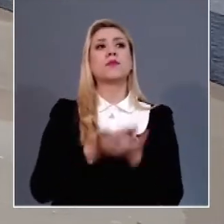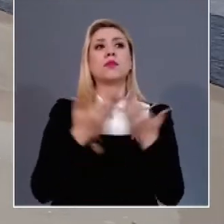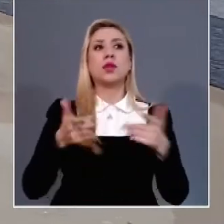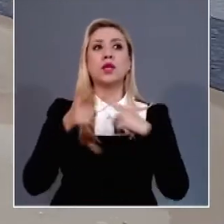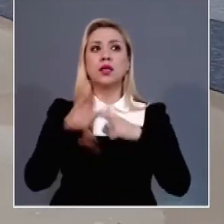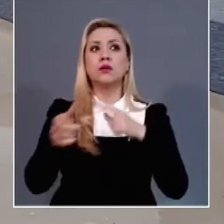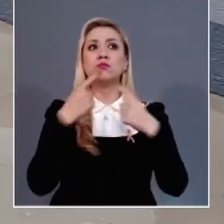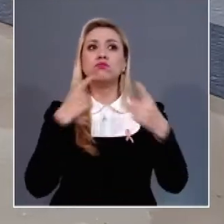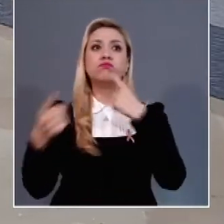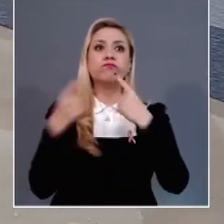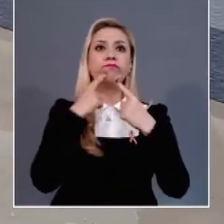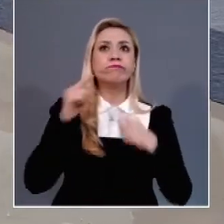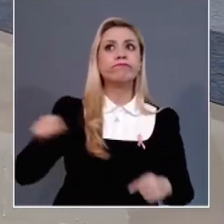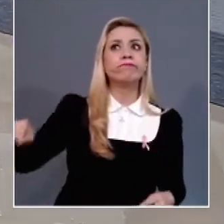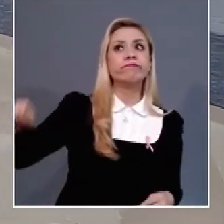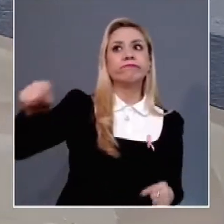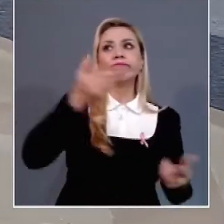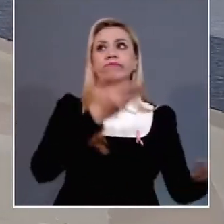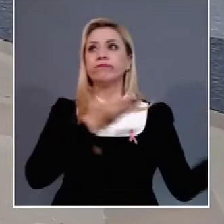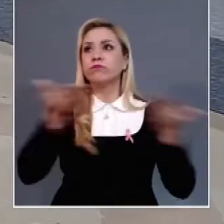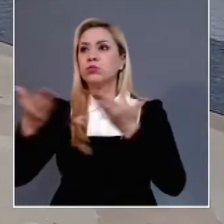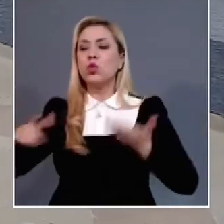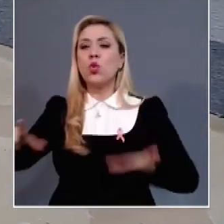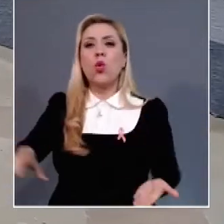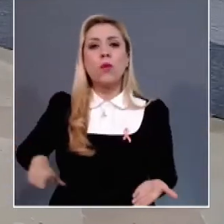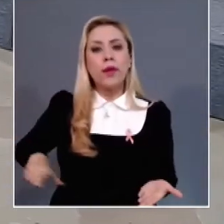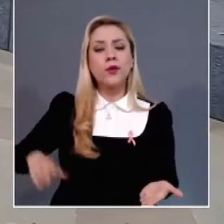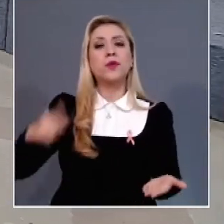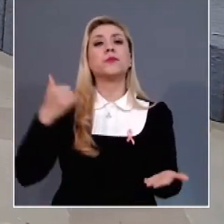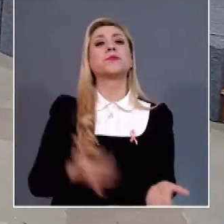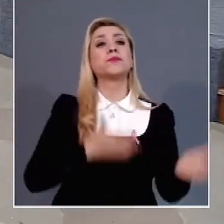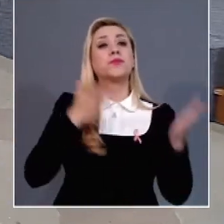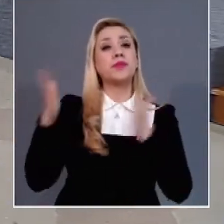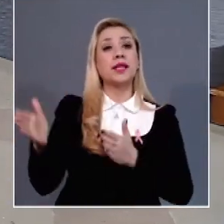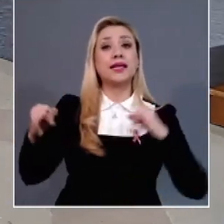del Estado. Y reiteró que el Instituto Federal de Defensoría Pública